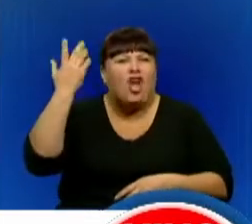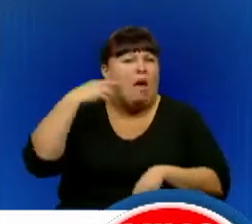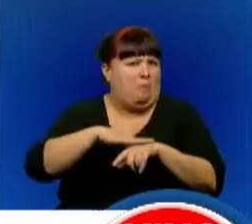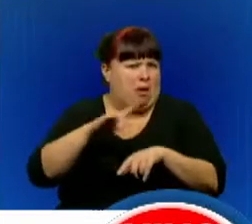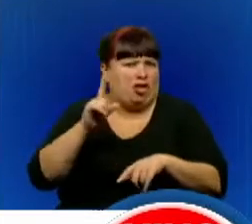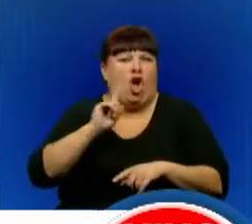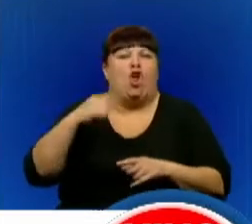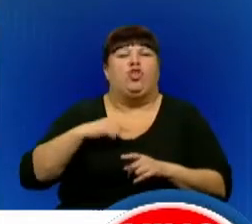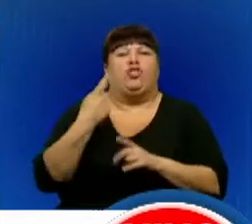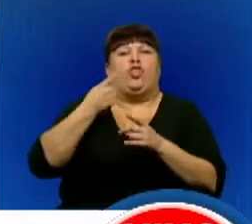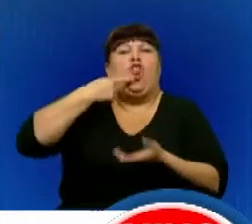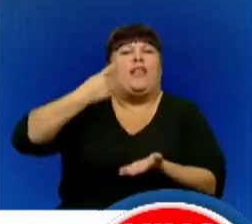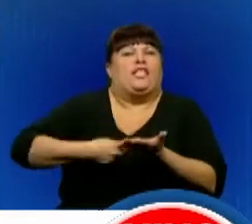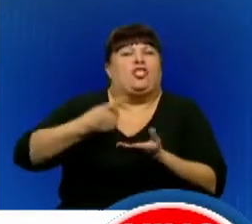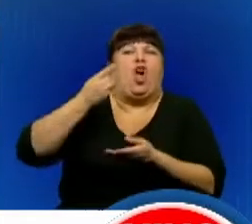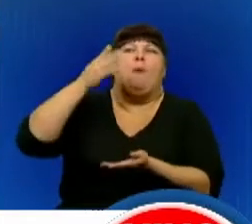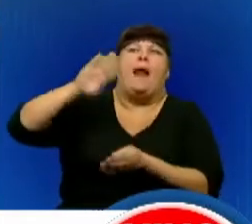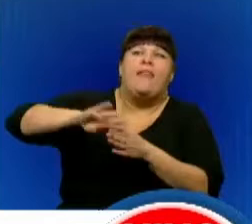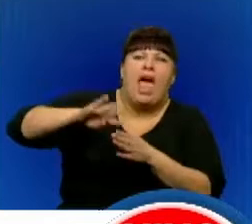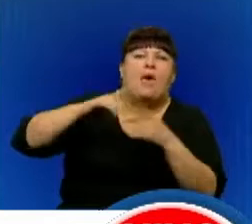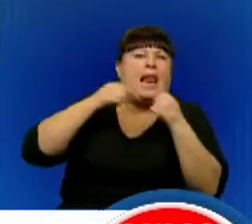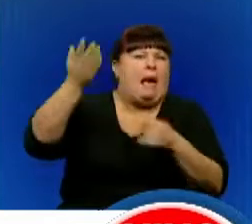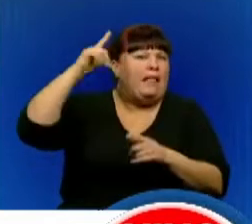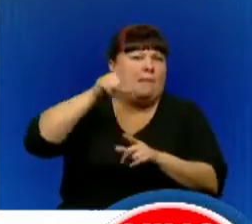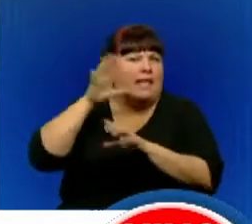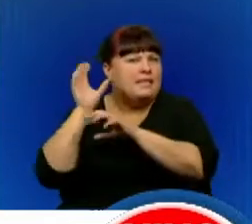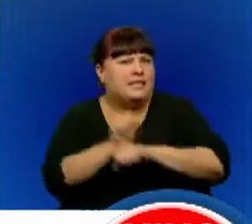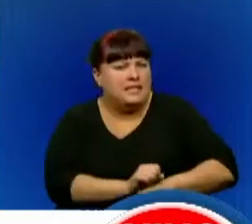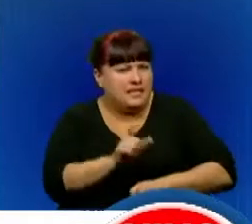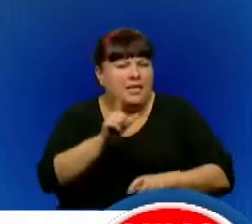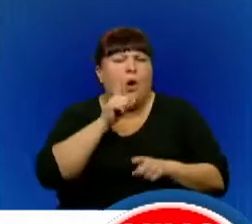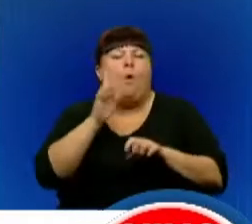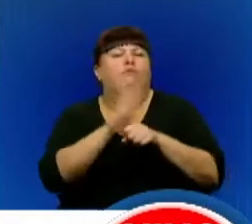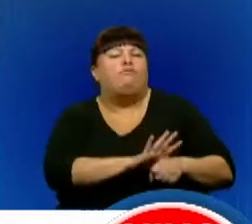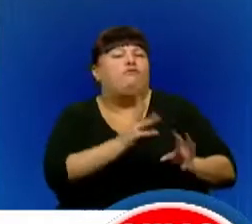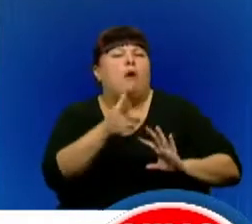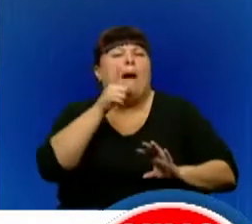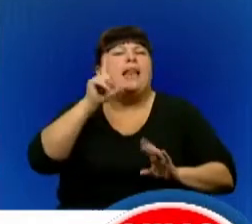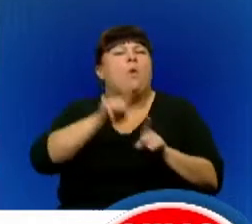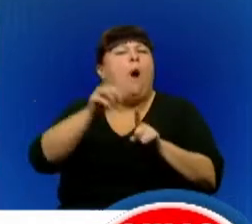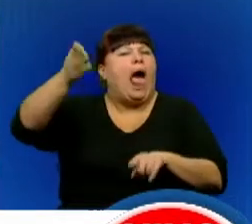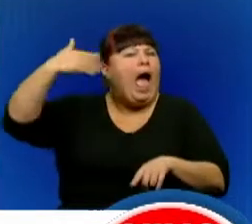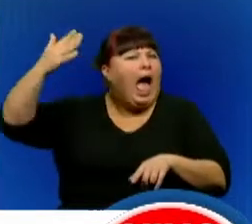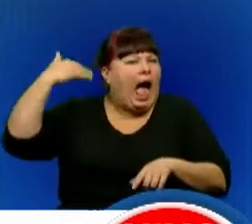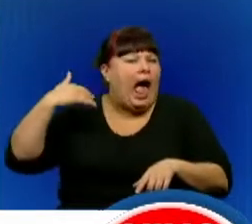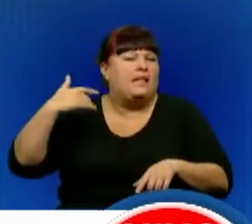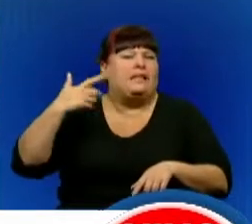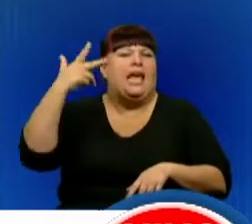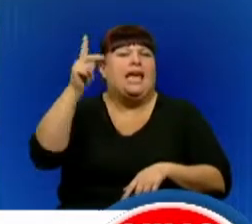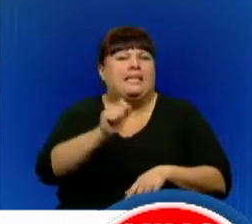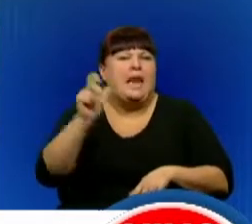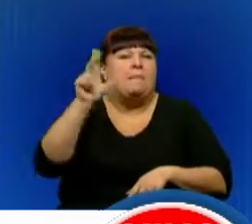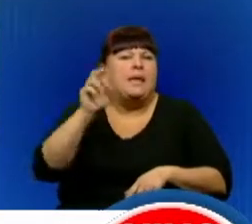que no tenían autonomía para tomar deuda ni para reclamar nada, ¿no? Me hacía acordar cuando algún tiempo atrás tenía que venir cada 3